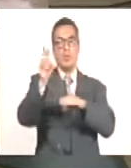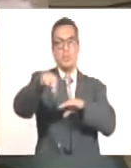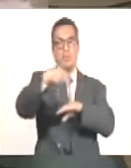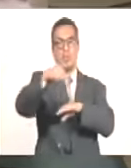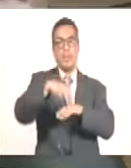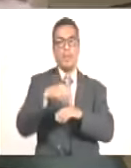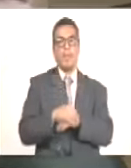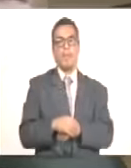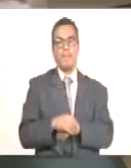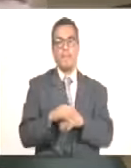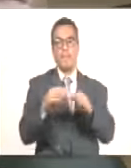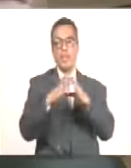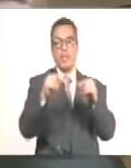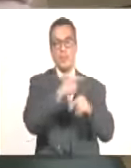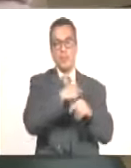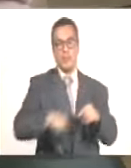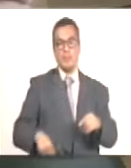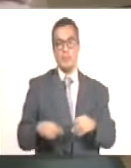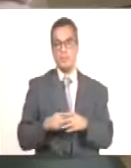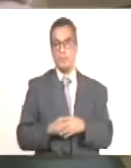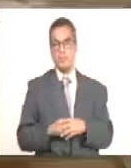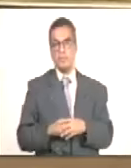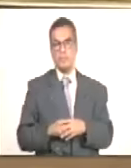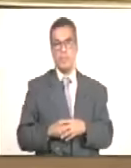Asamblea Nacional. Es todo, ciudadano presidente.